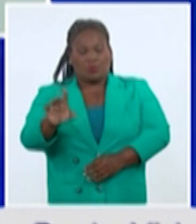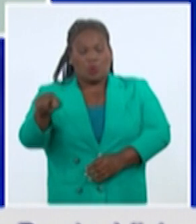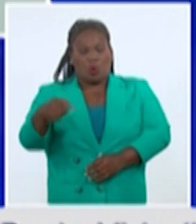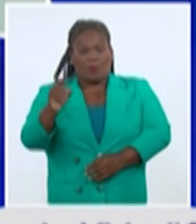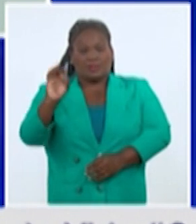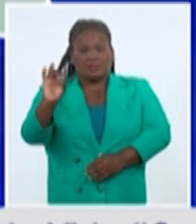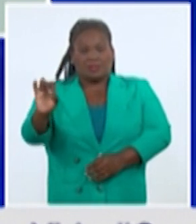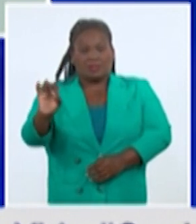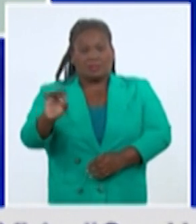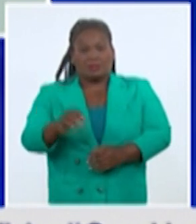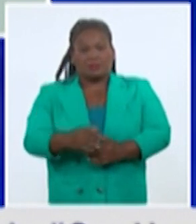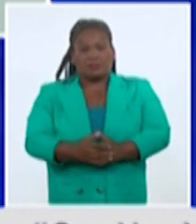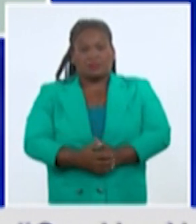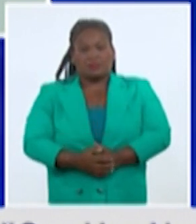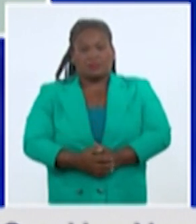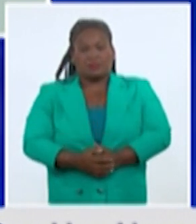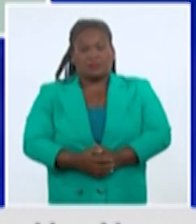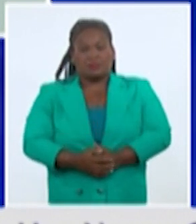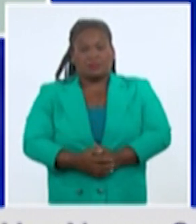65,7